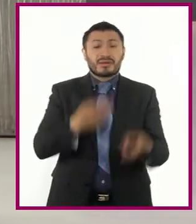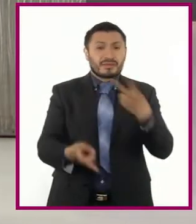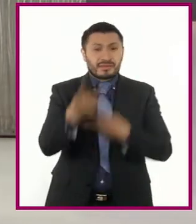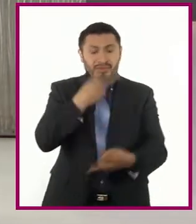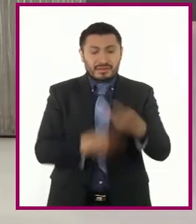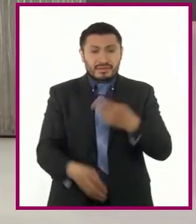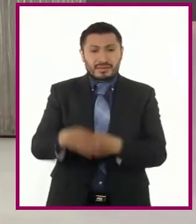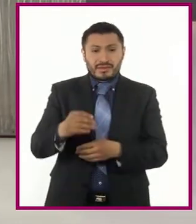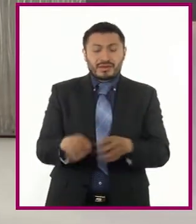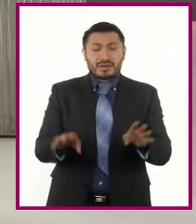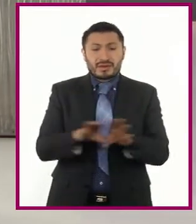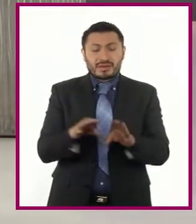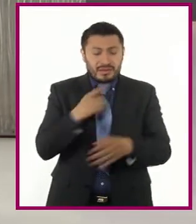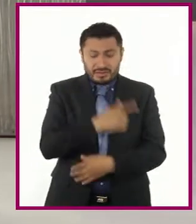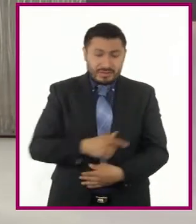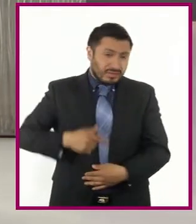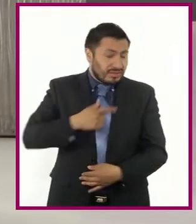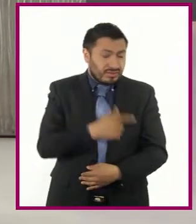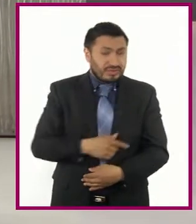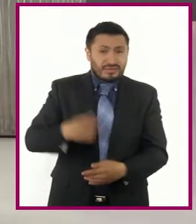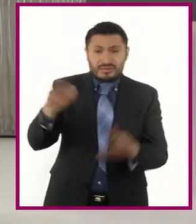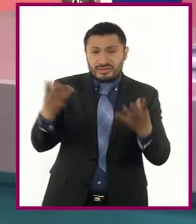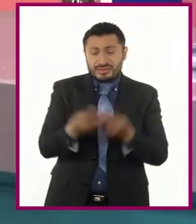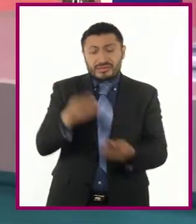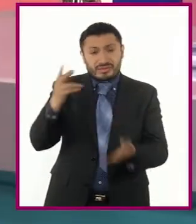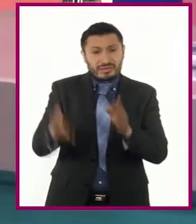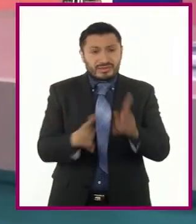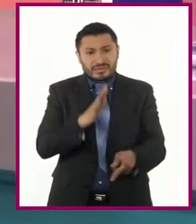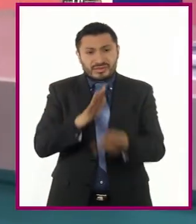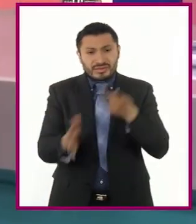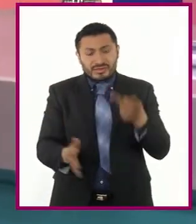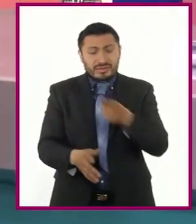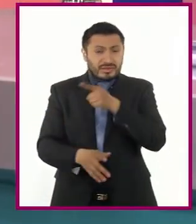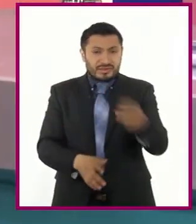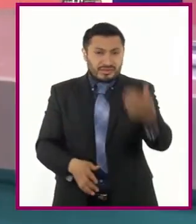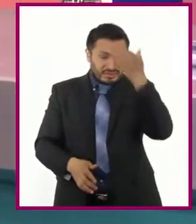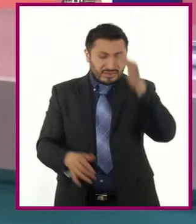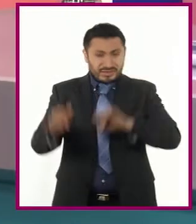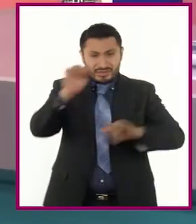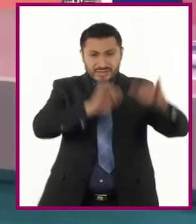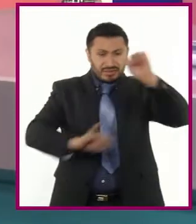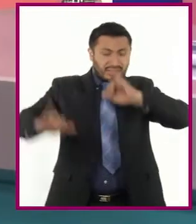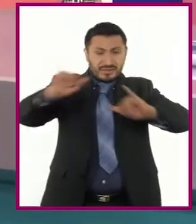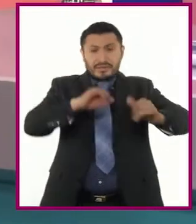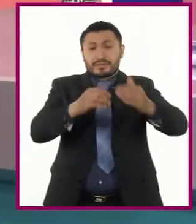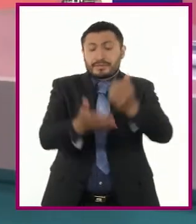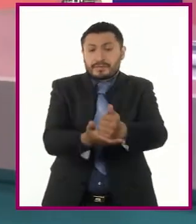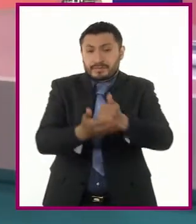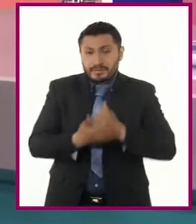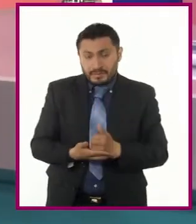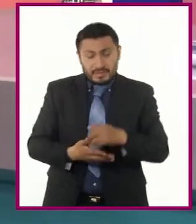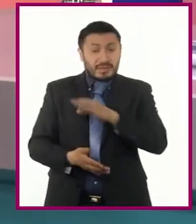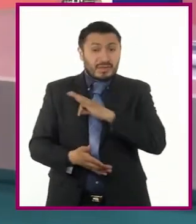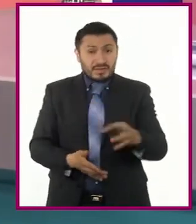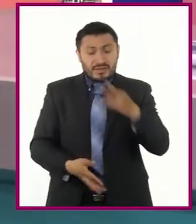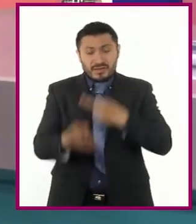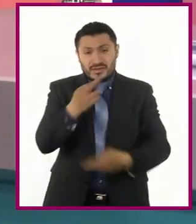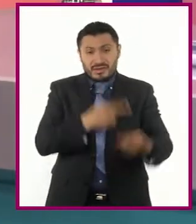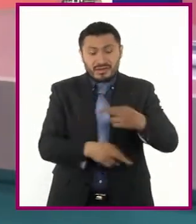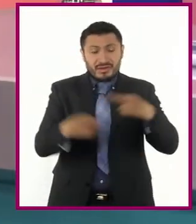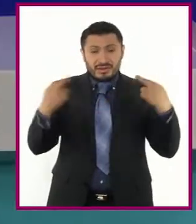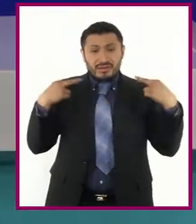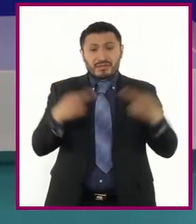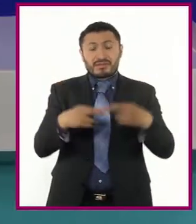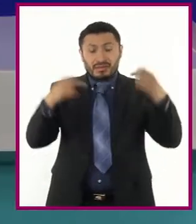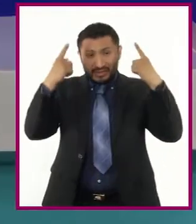un burbujeante gusto acompañarlos de nuevo. Ustedes, con sus conocimientos de química, nos ayudarán a que podamos regresar a la maestra